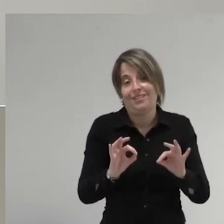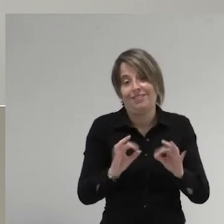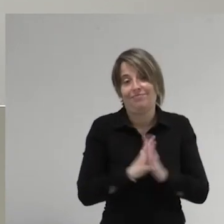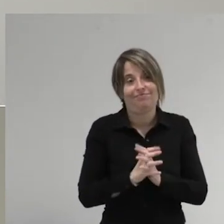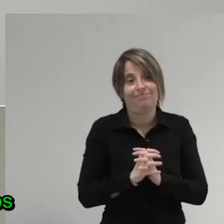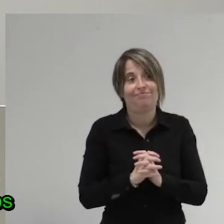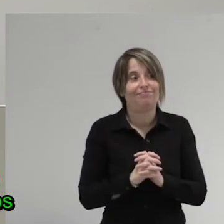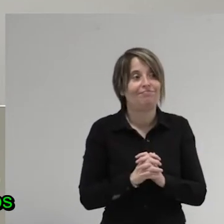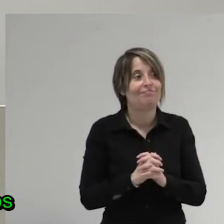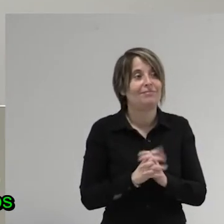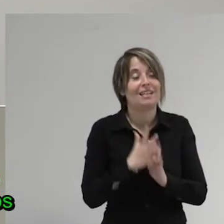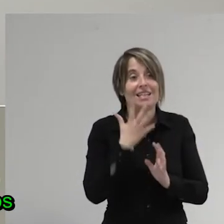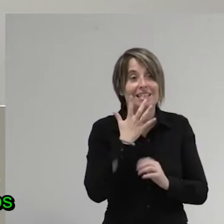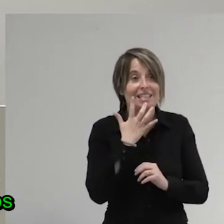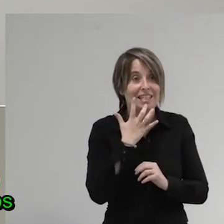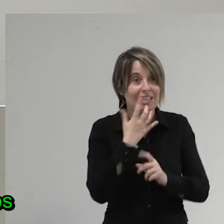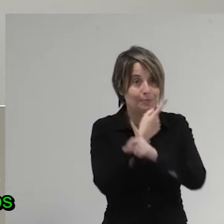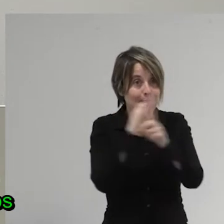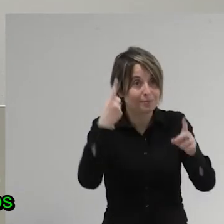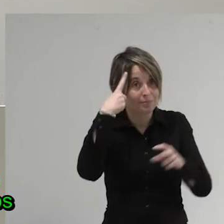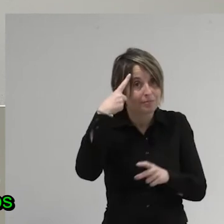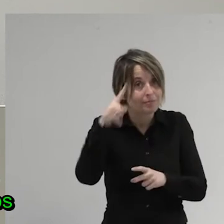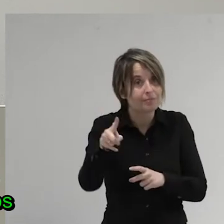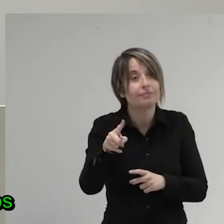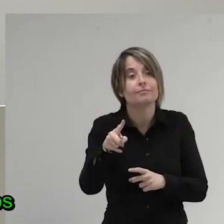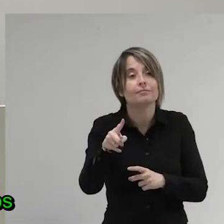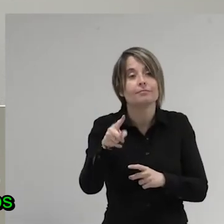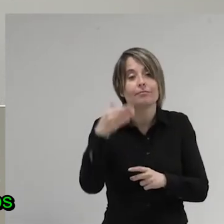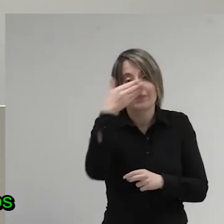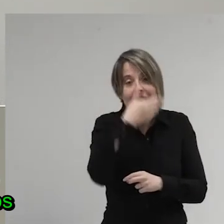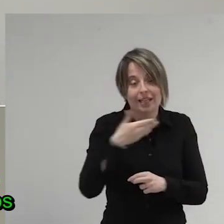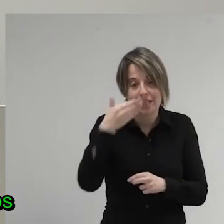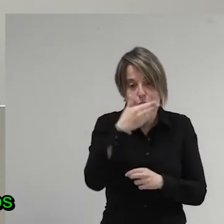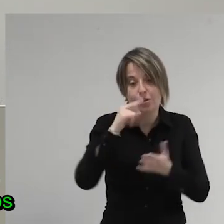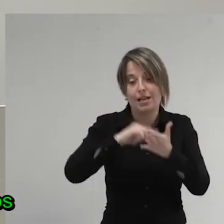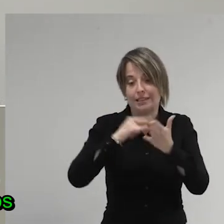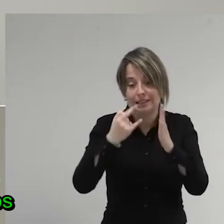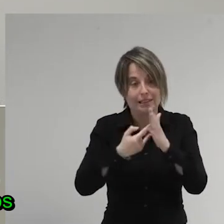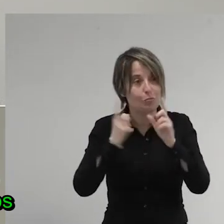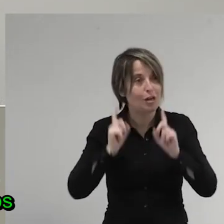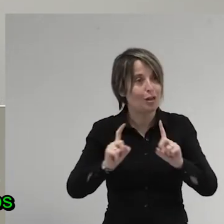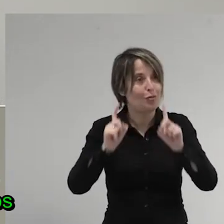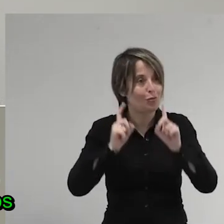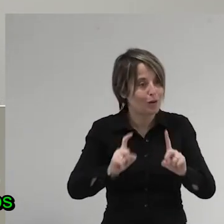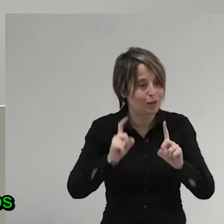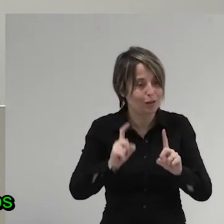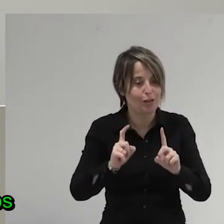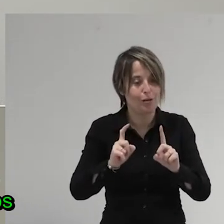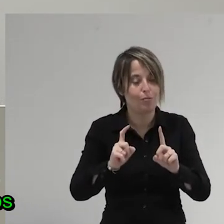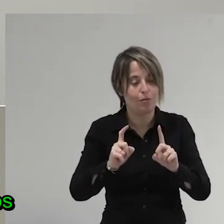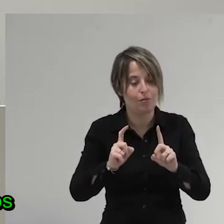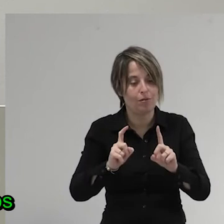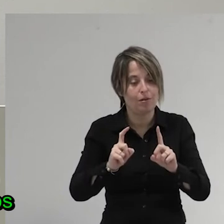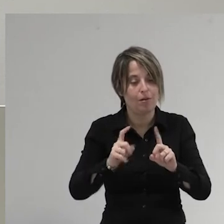recursos. Si tú sabes que tu escuela, o sea, que tu sistema educativo está produciendo